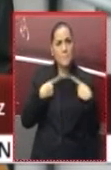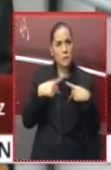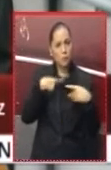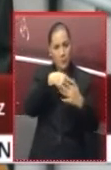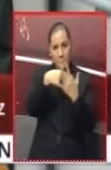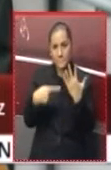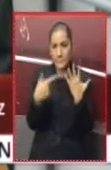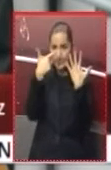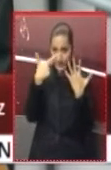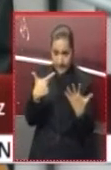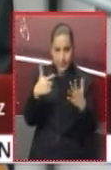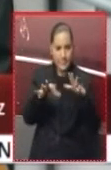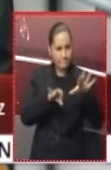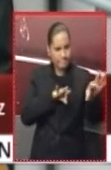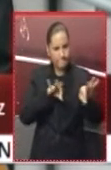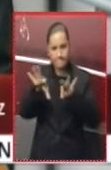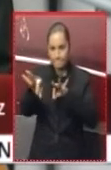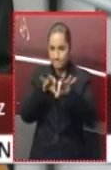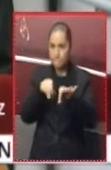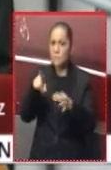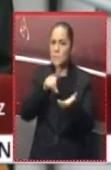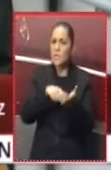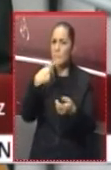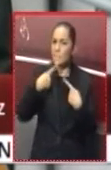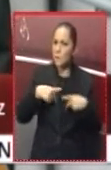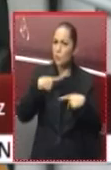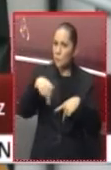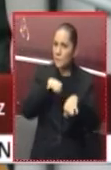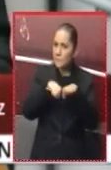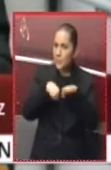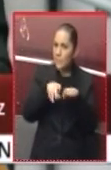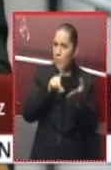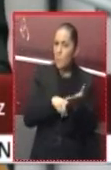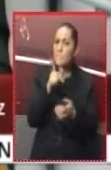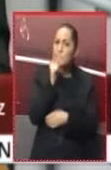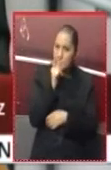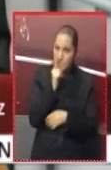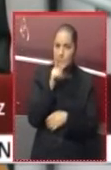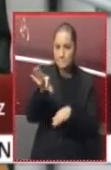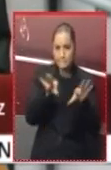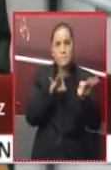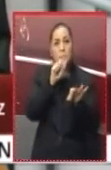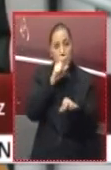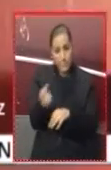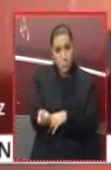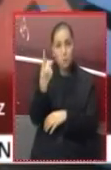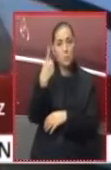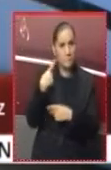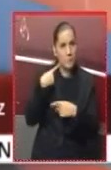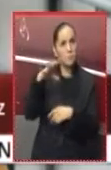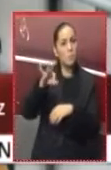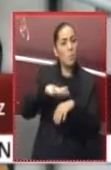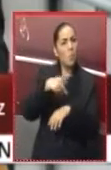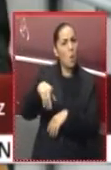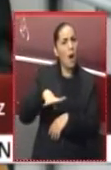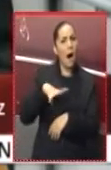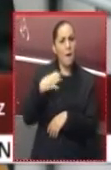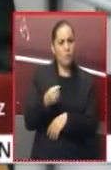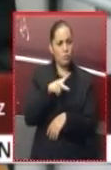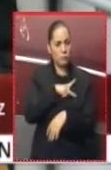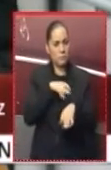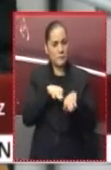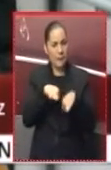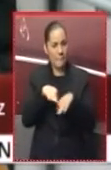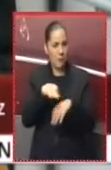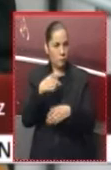de tortura y en contra de un agente del Ministerio Público por el delito de abuso de autoridad. Una cosa es